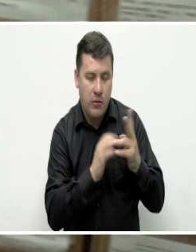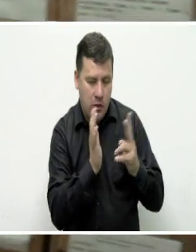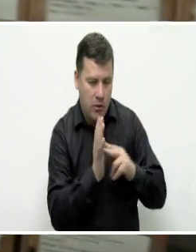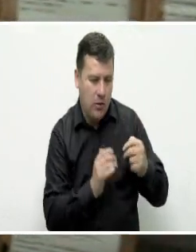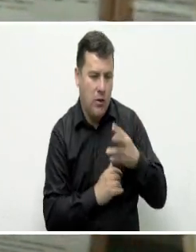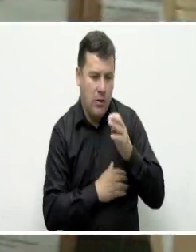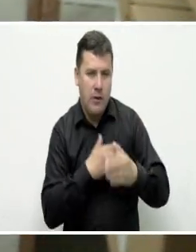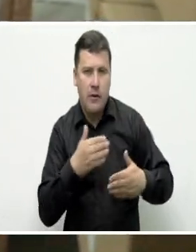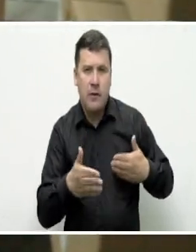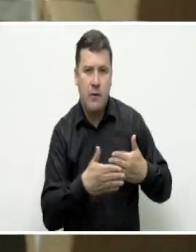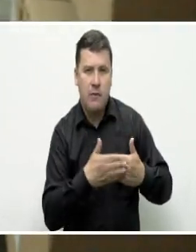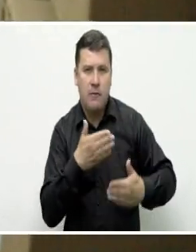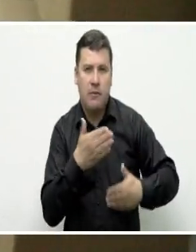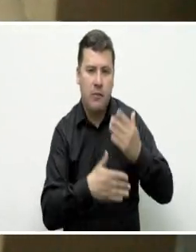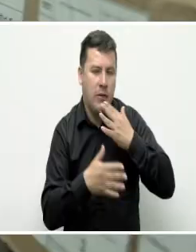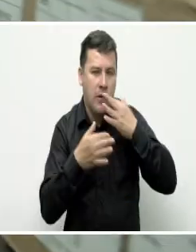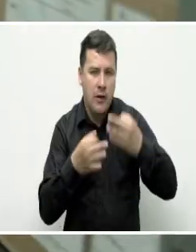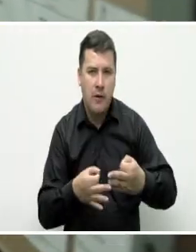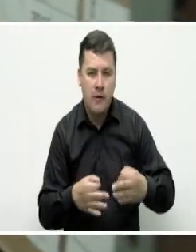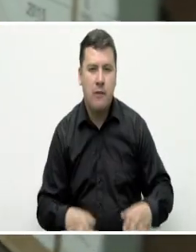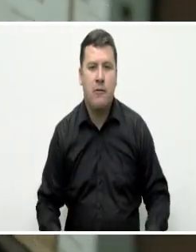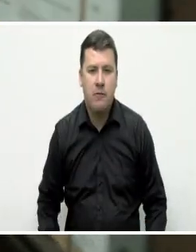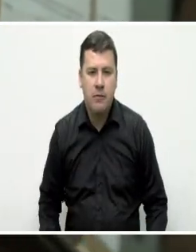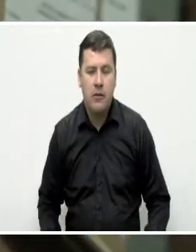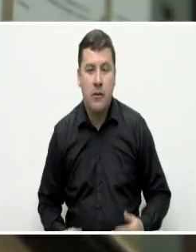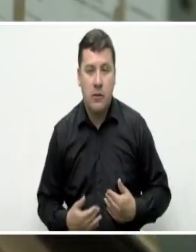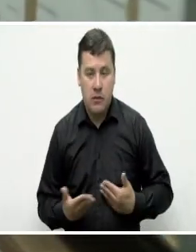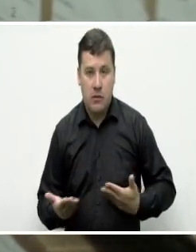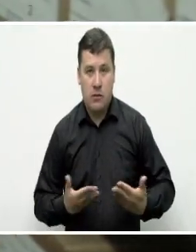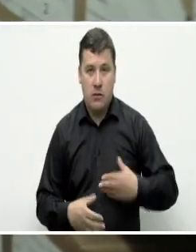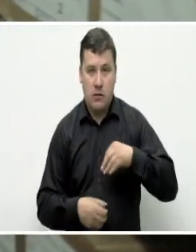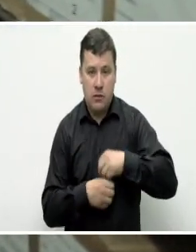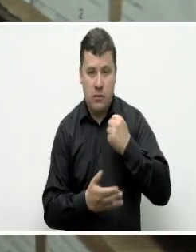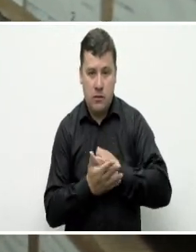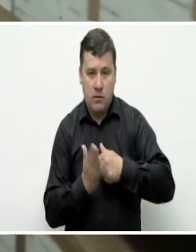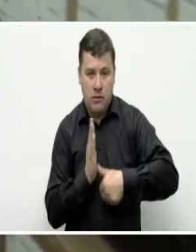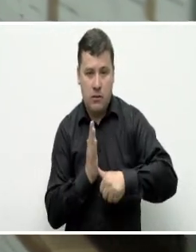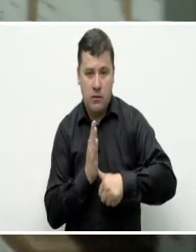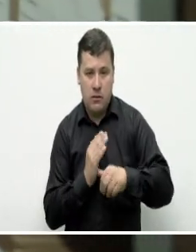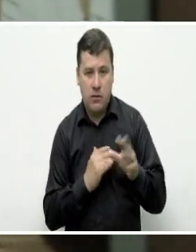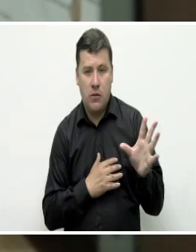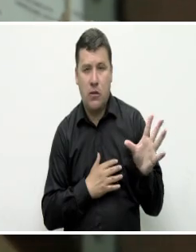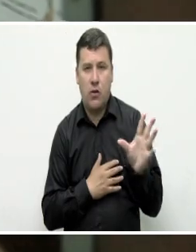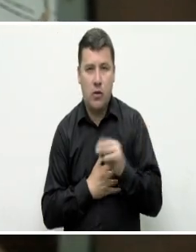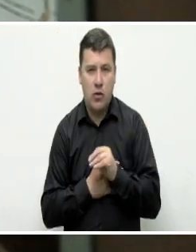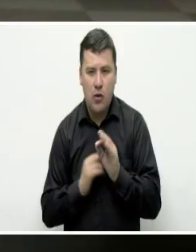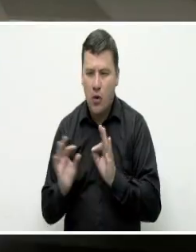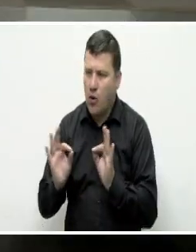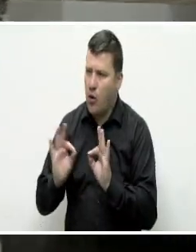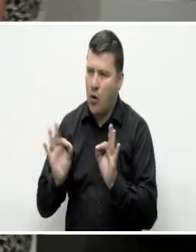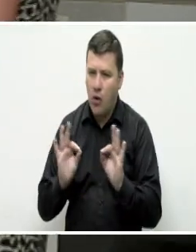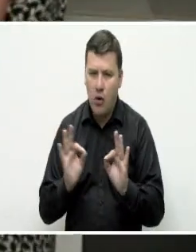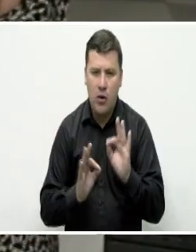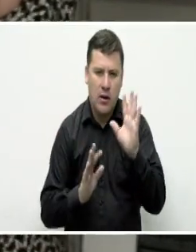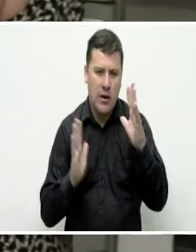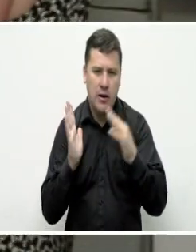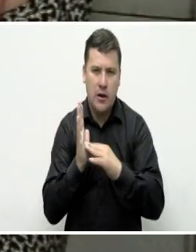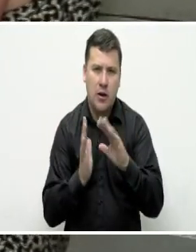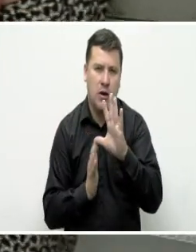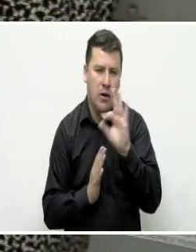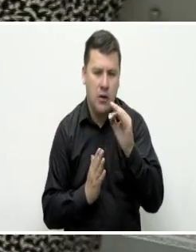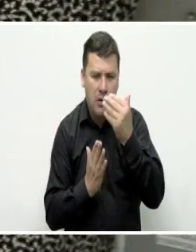la iniciativa ya es una realidad. Servidores de la Registraduría Nacional en todo el país organizaron 5.200